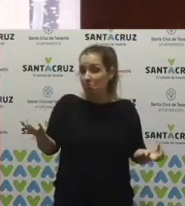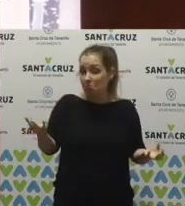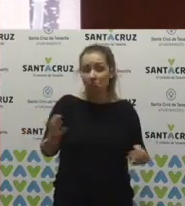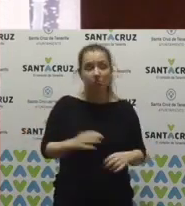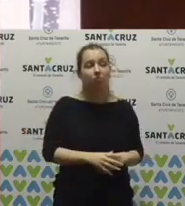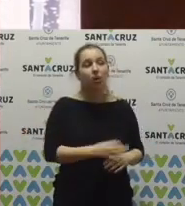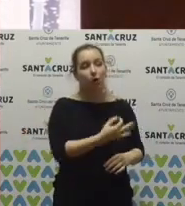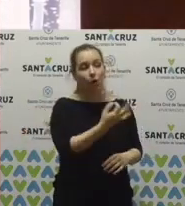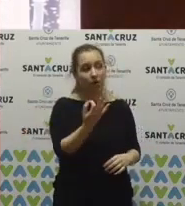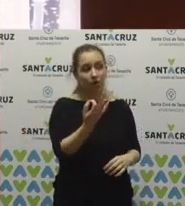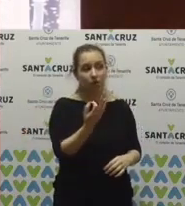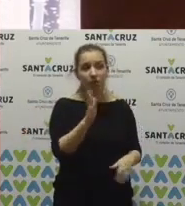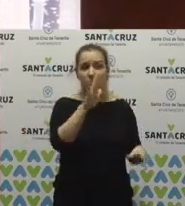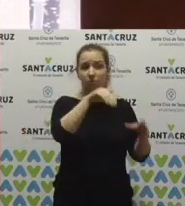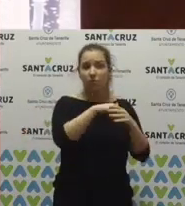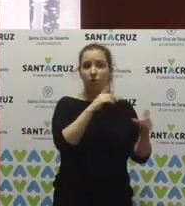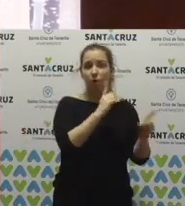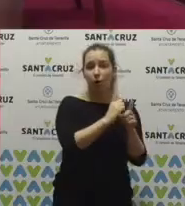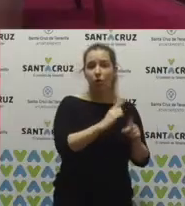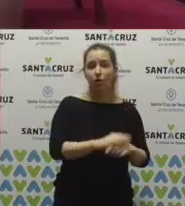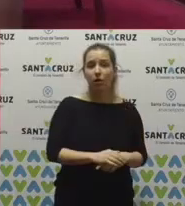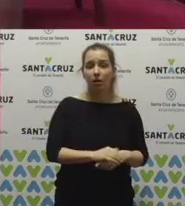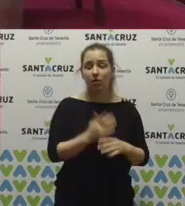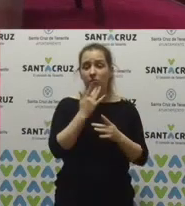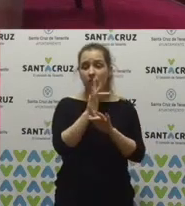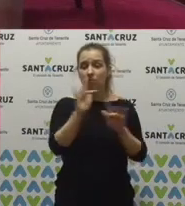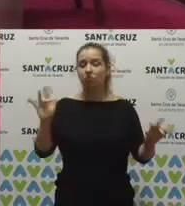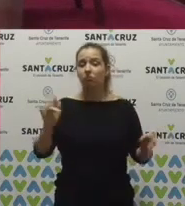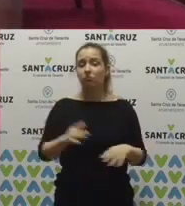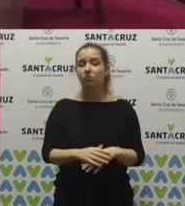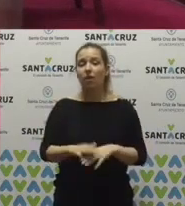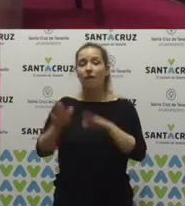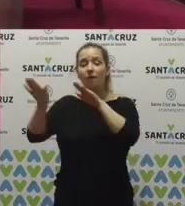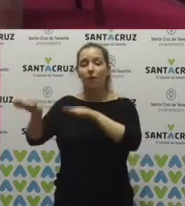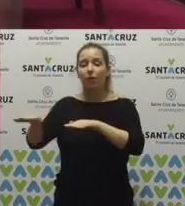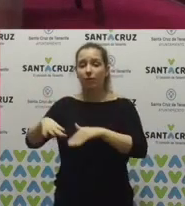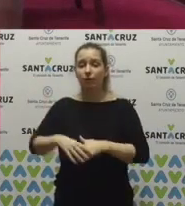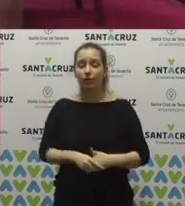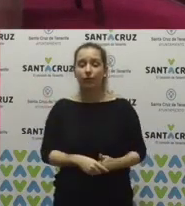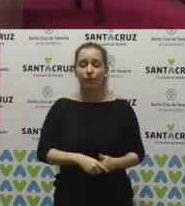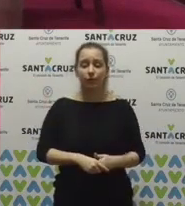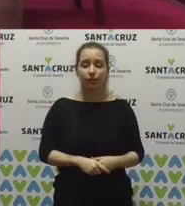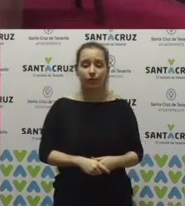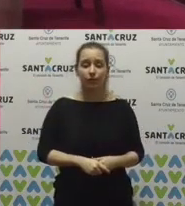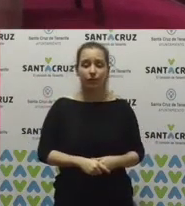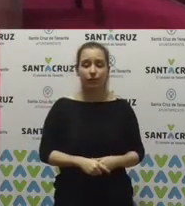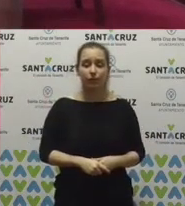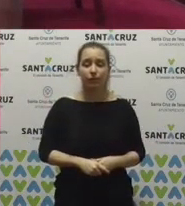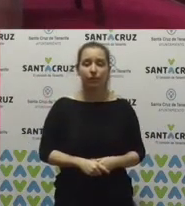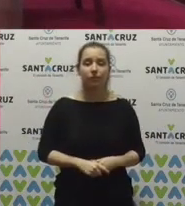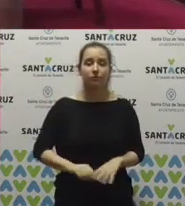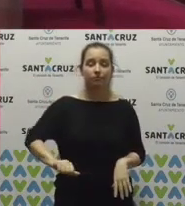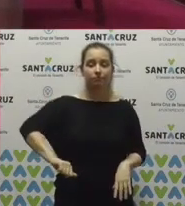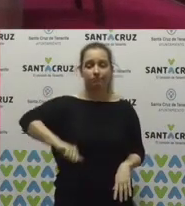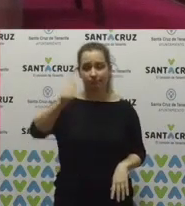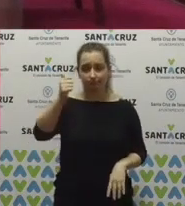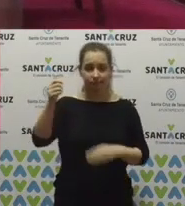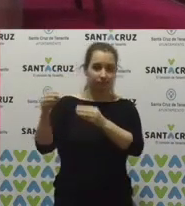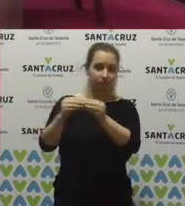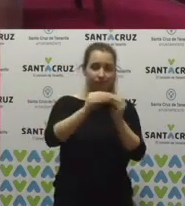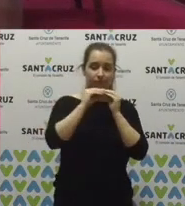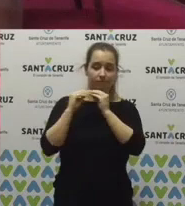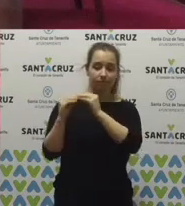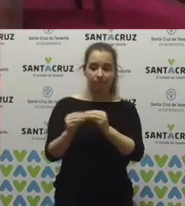en votos en contra extensión votos a favor pues la probamos por unanimidad